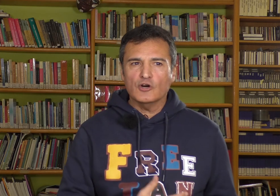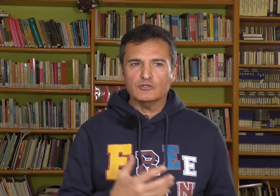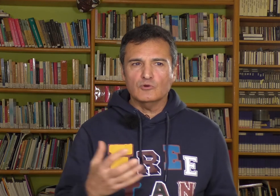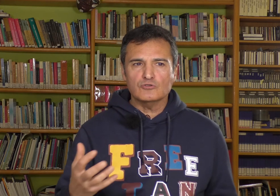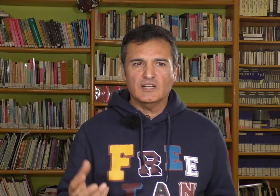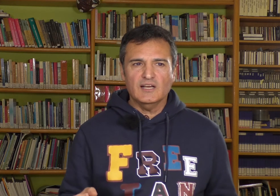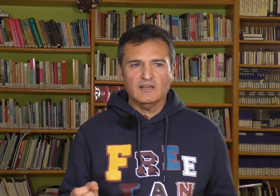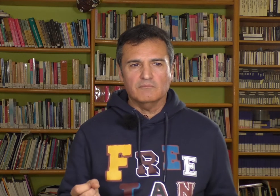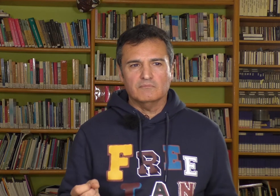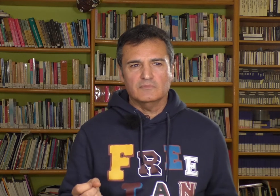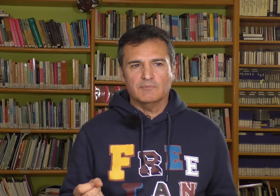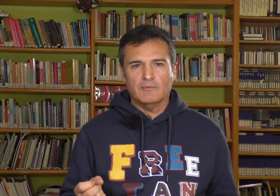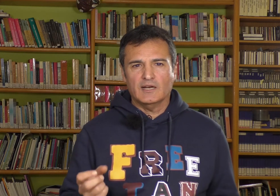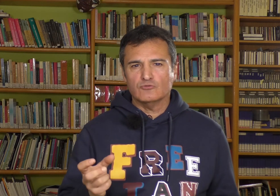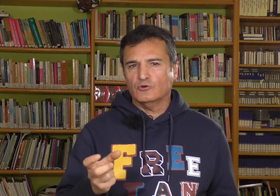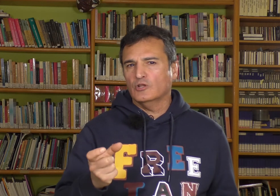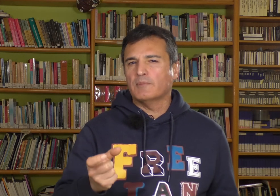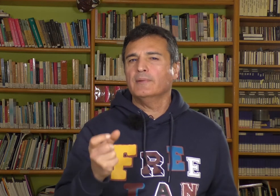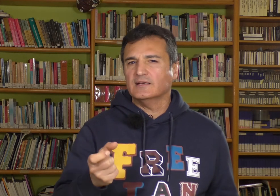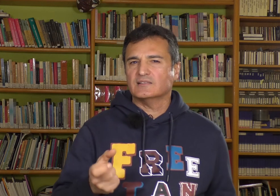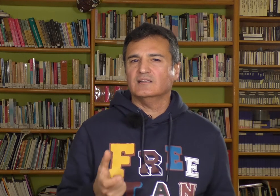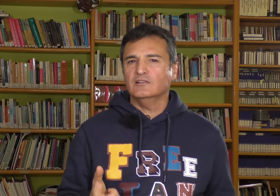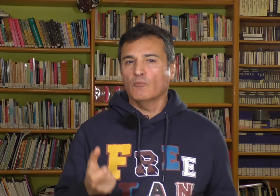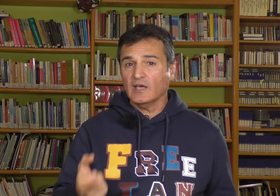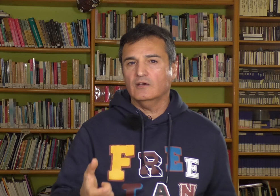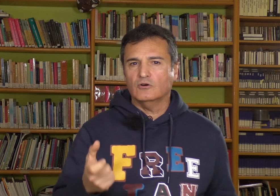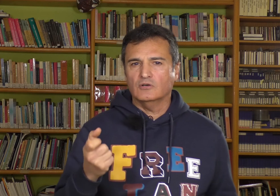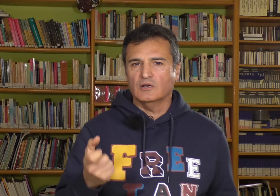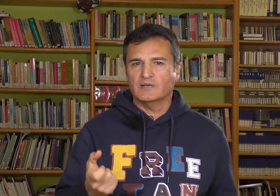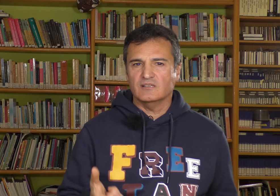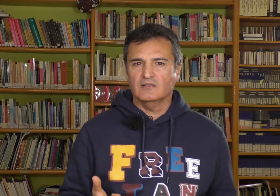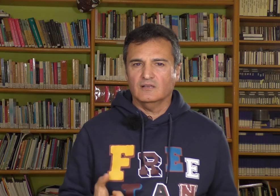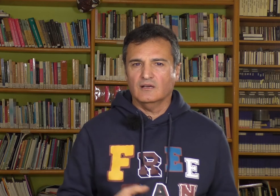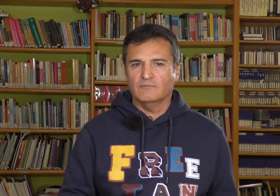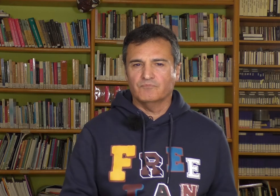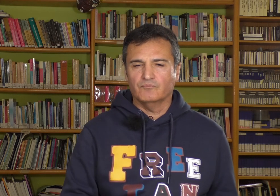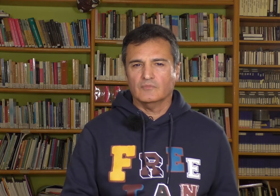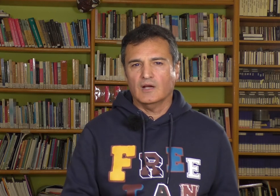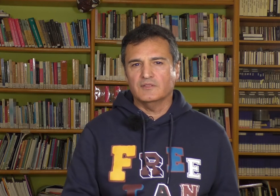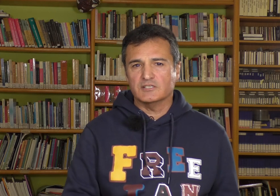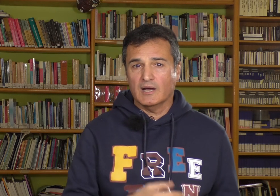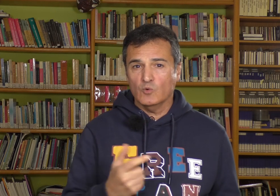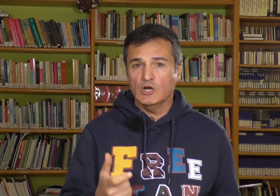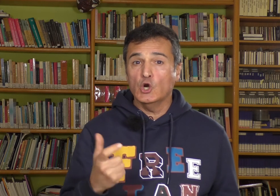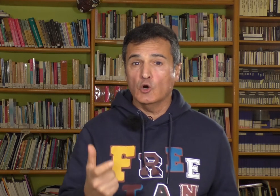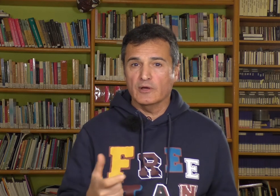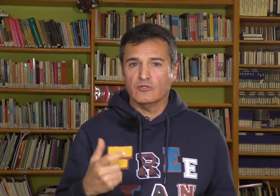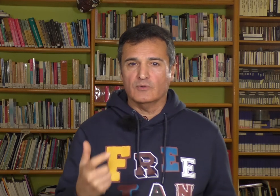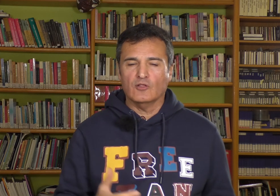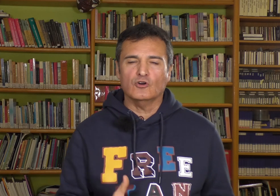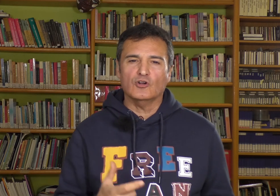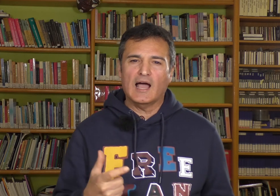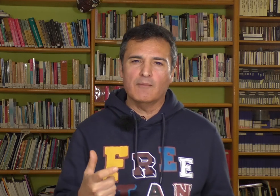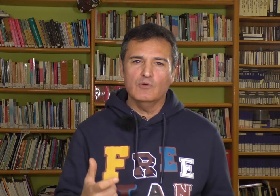Y en concreto me gustaría que me hablaras un poco del papel que está teniendo México. El presidente Andrés Manuel